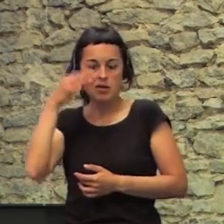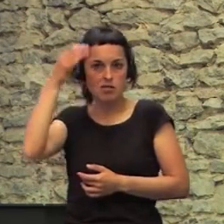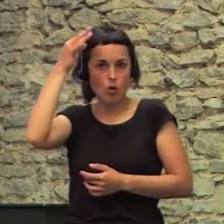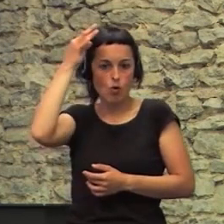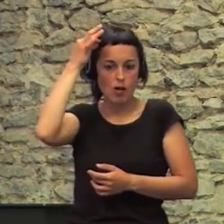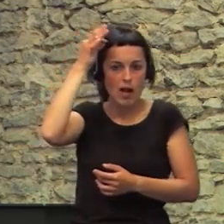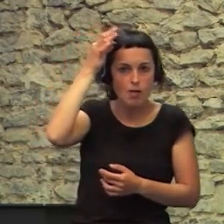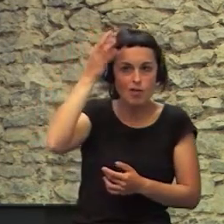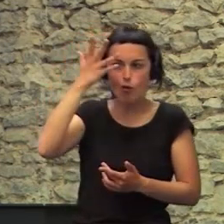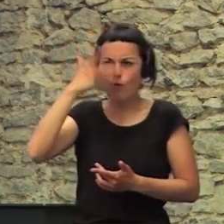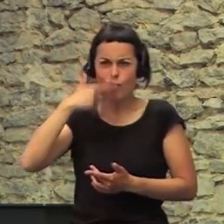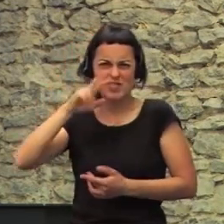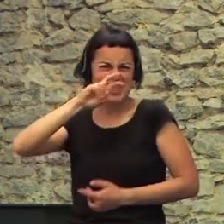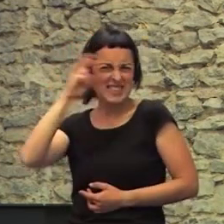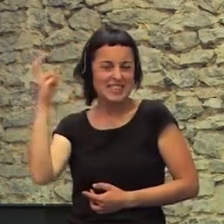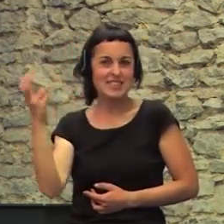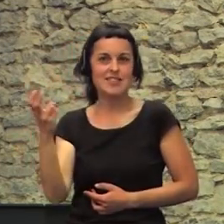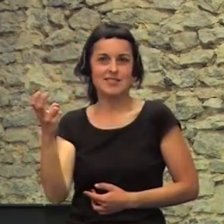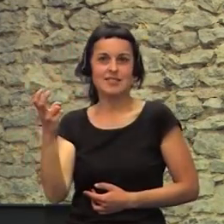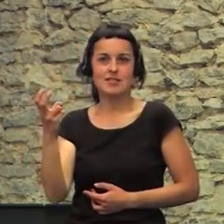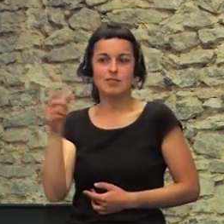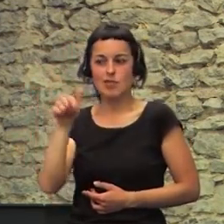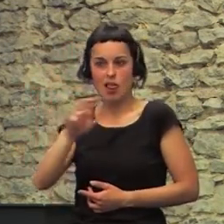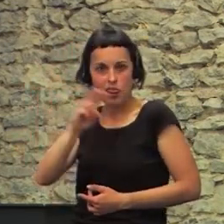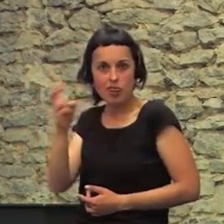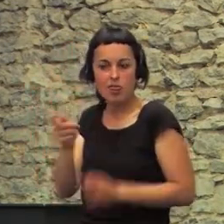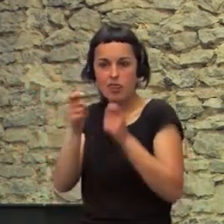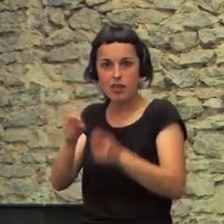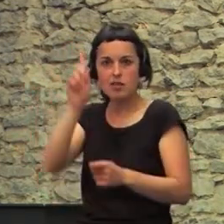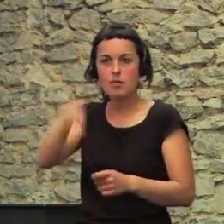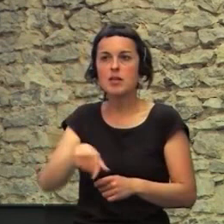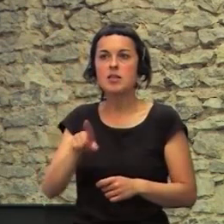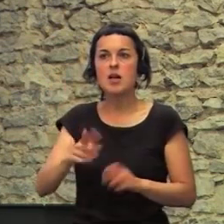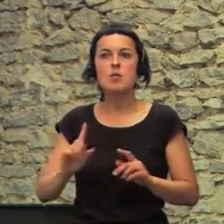Fijaos, ¿no?, la diferencia. Aquí es cuando se habló por primera vez